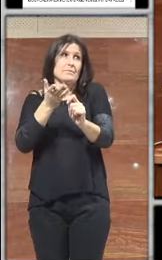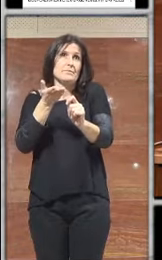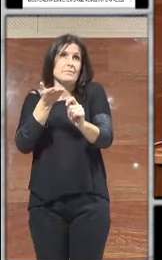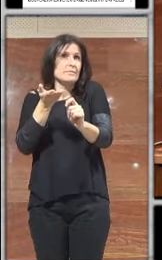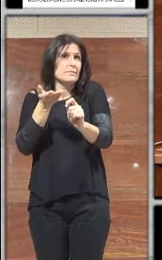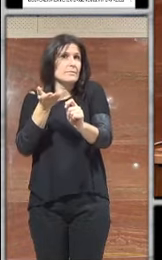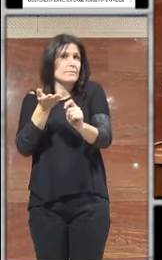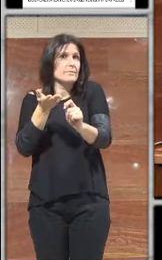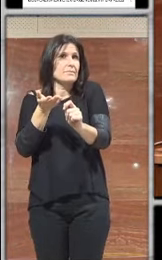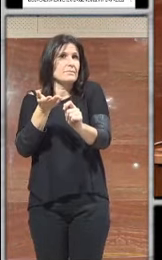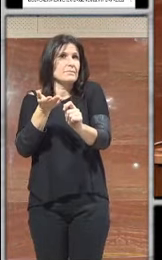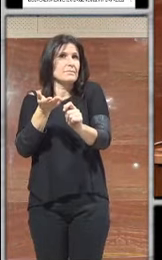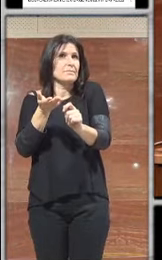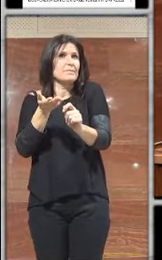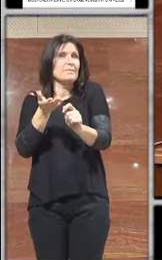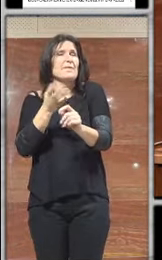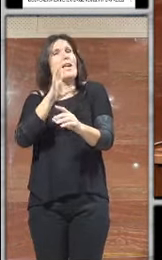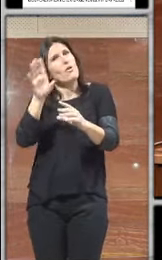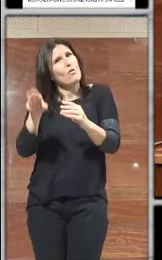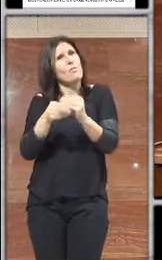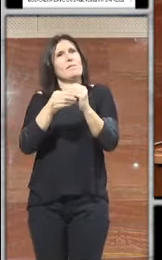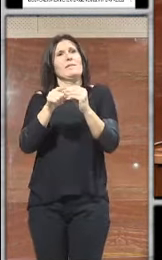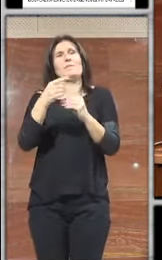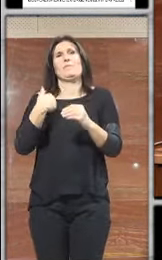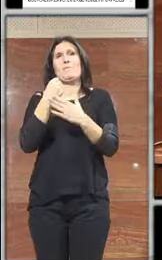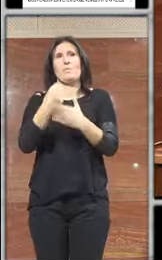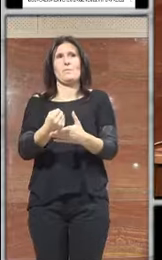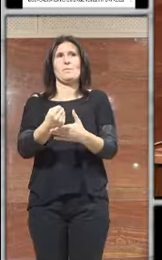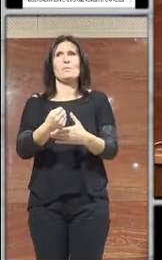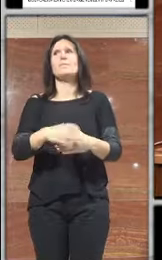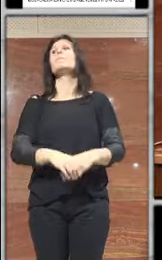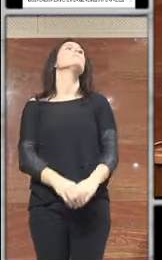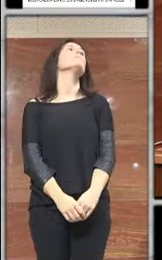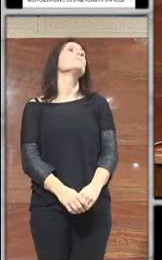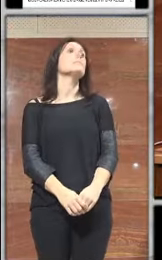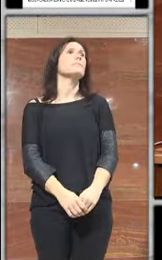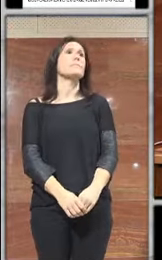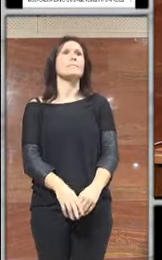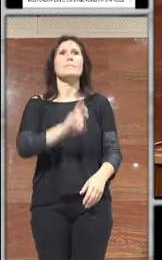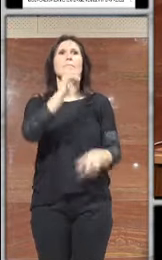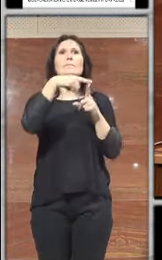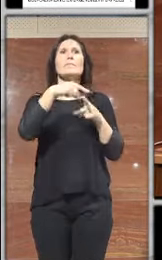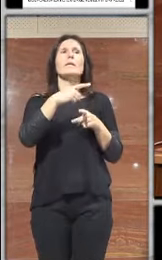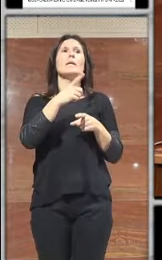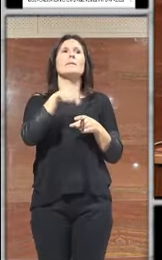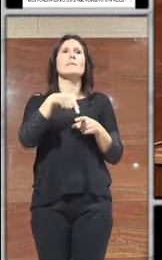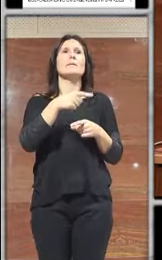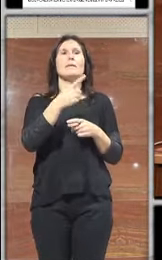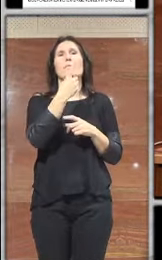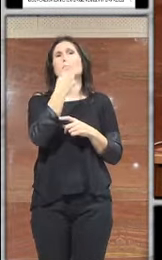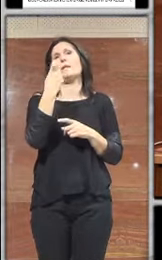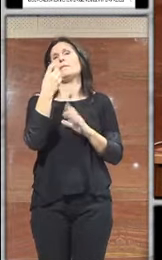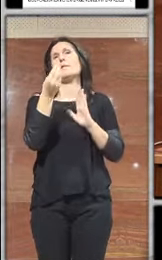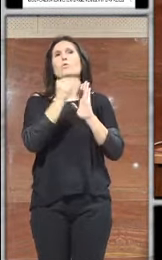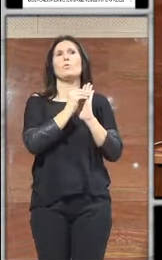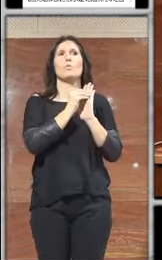lo concrete. Bien, otra cosa que estamos diciendo que necesitamos es